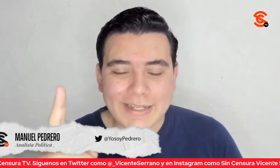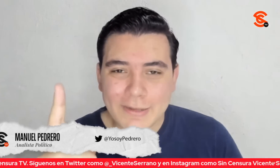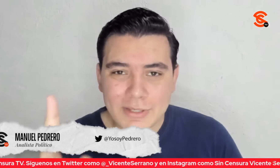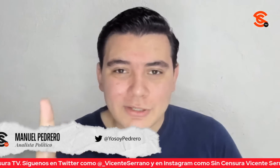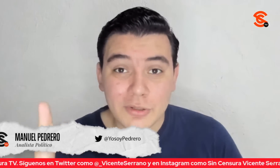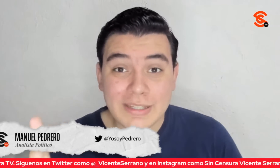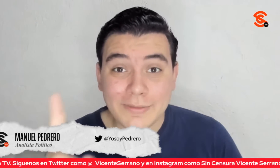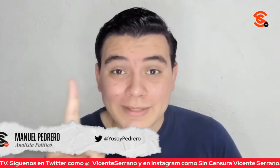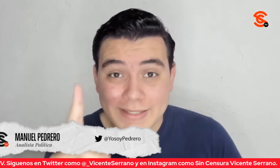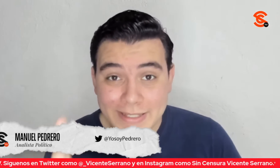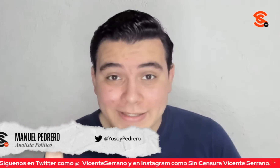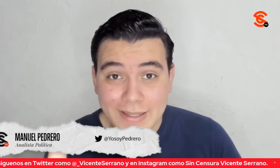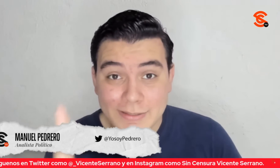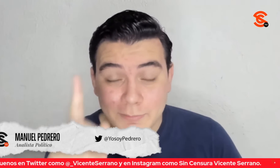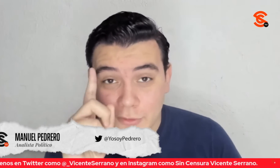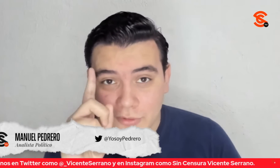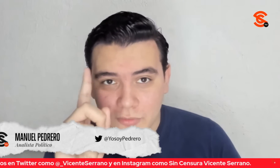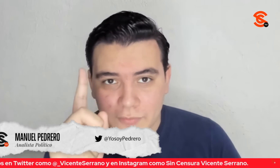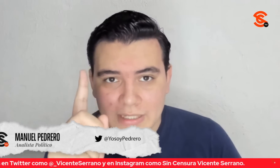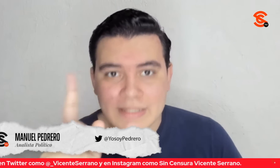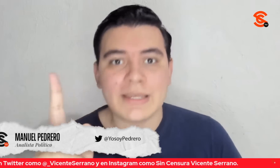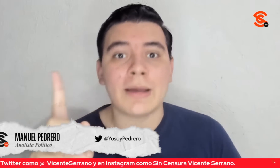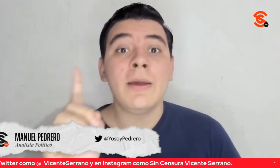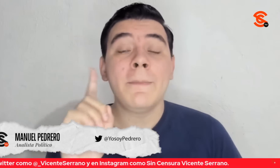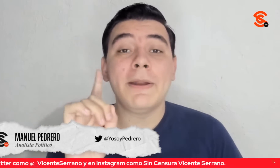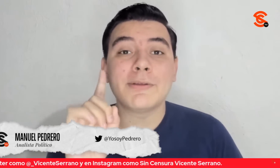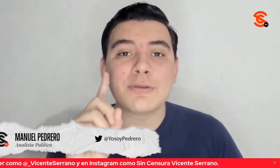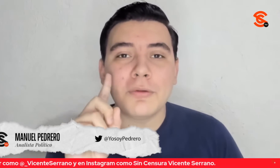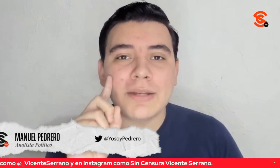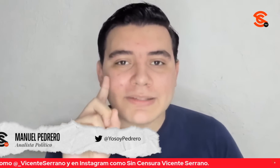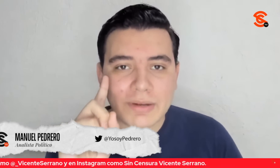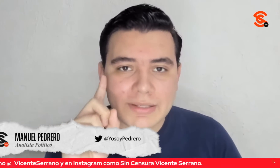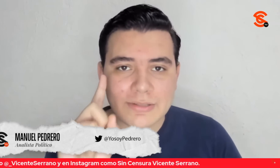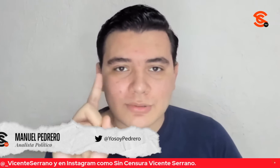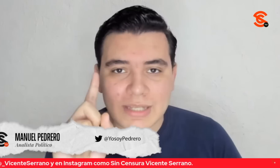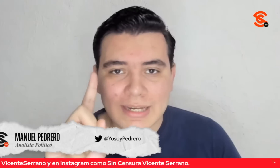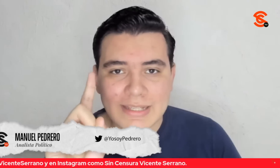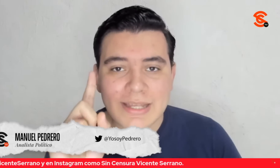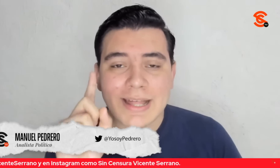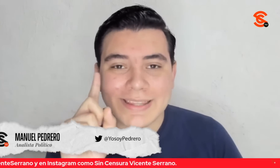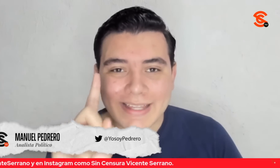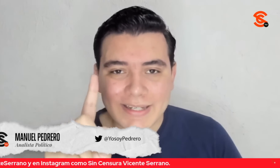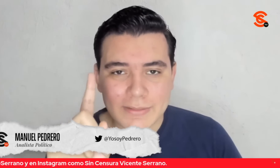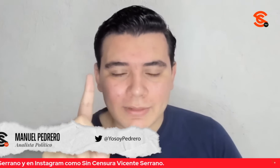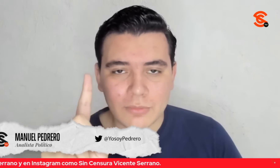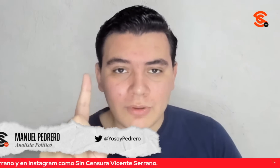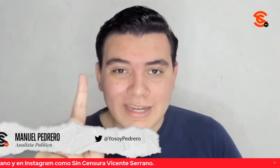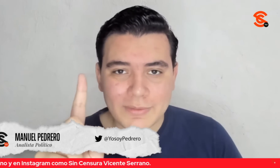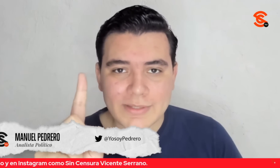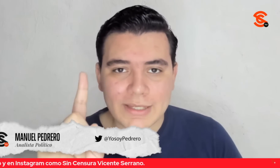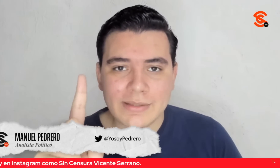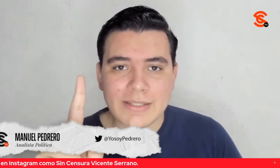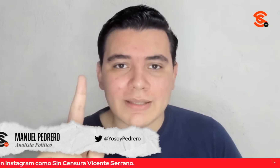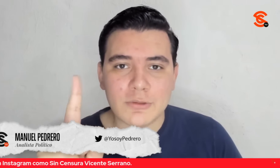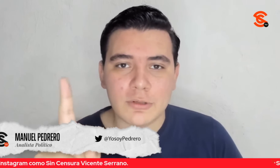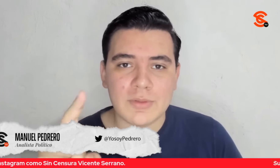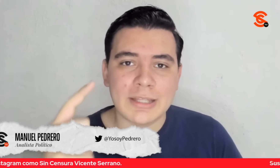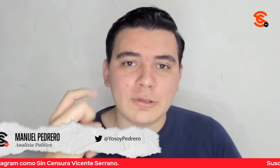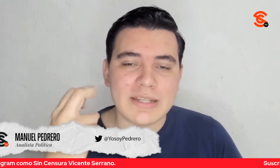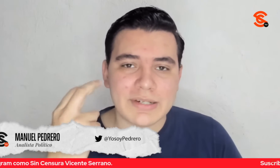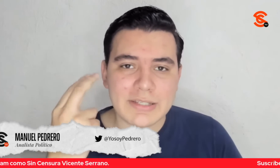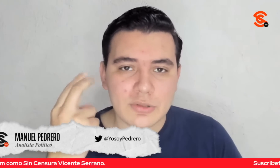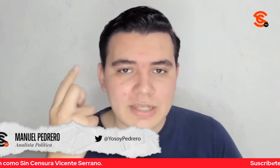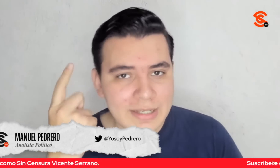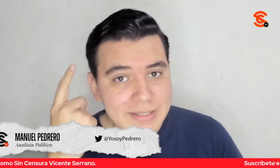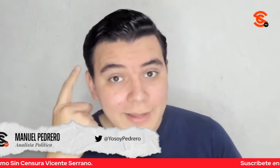rondan el 1,000,000 de visitas por conferencia, pero solo en las redes sociales de Andrés Manuel, Vicente. Estamos olvidando